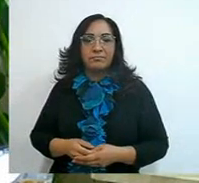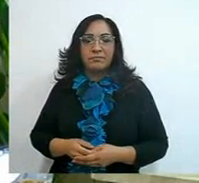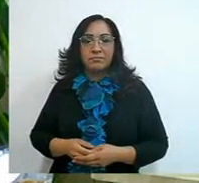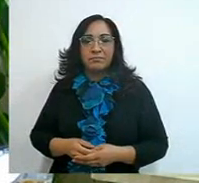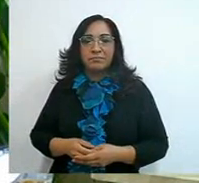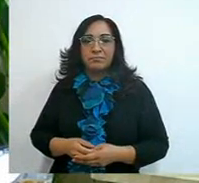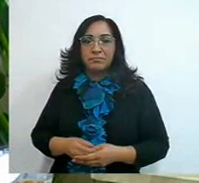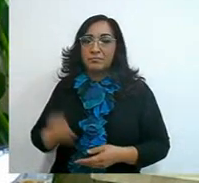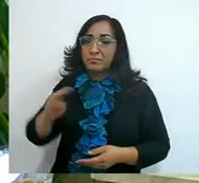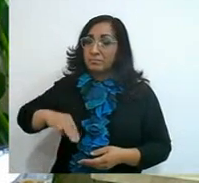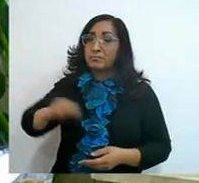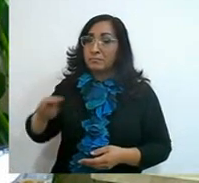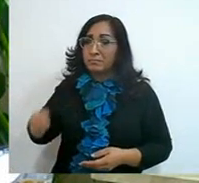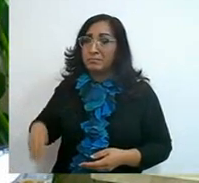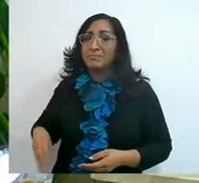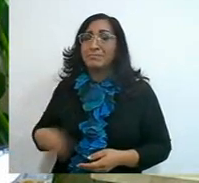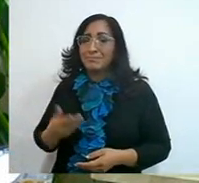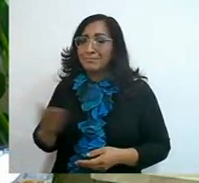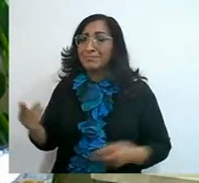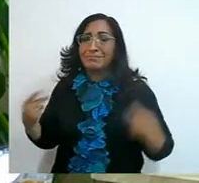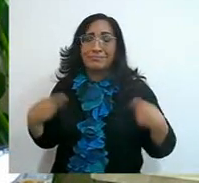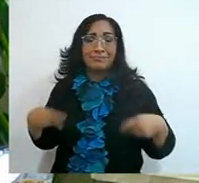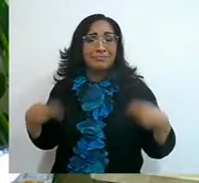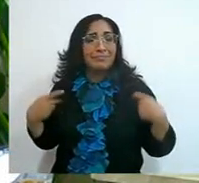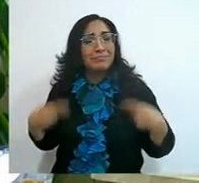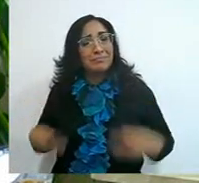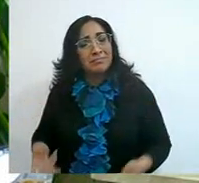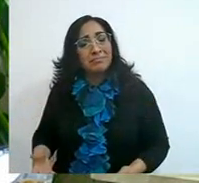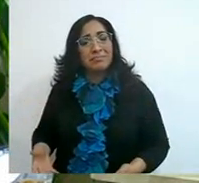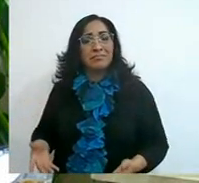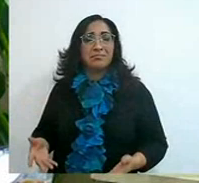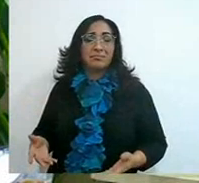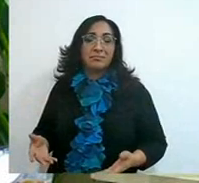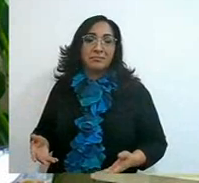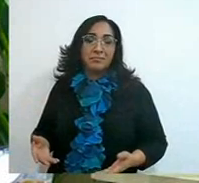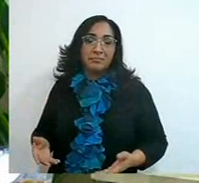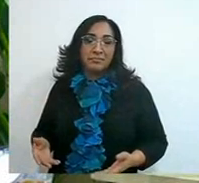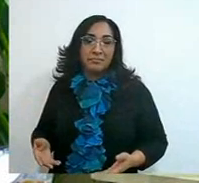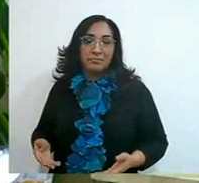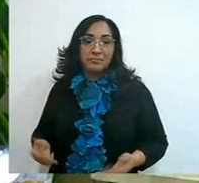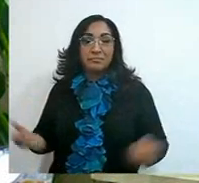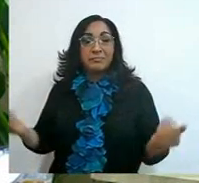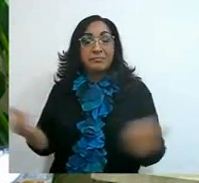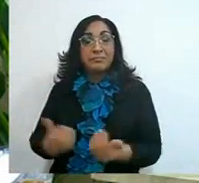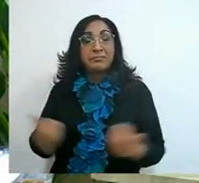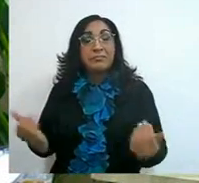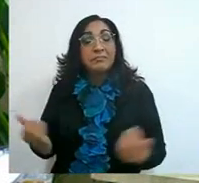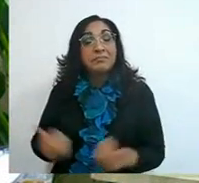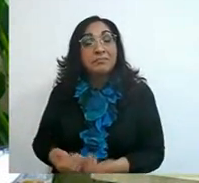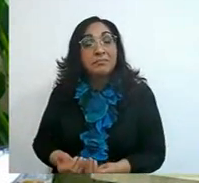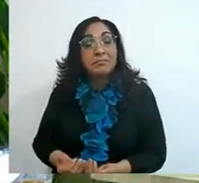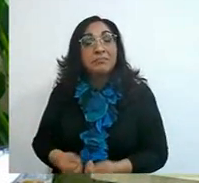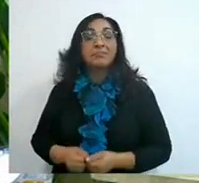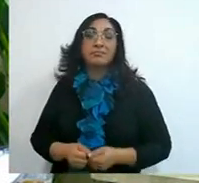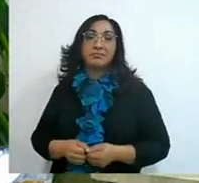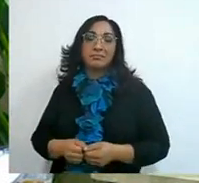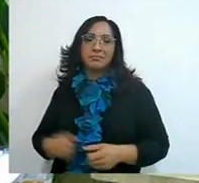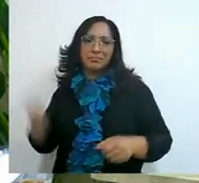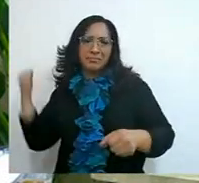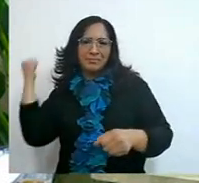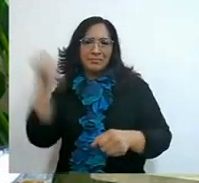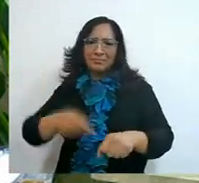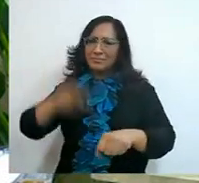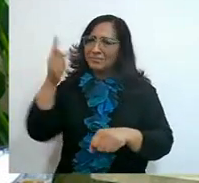Y matan gente. La linchan. Así hicieron. Lincharon a Esteban.